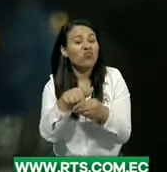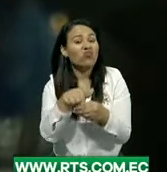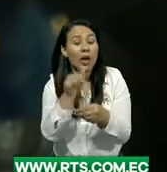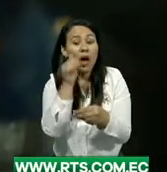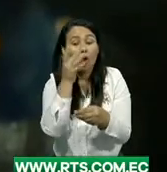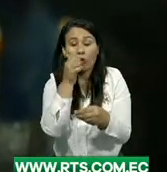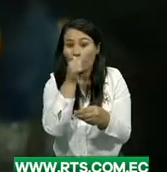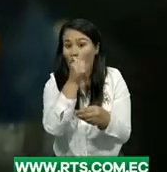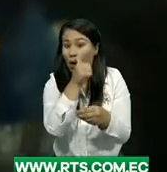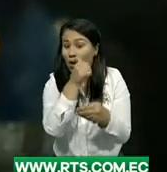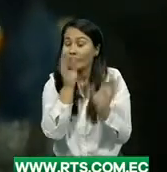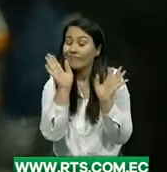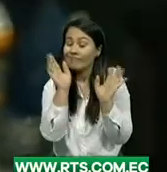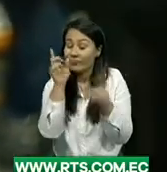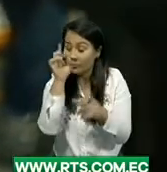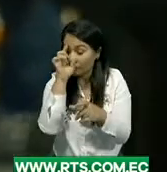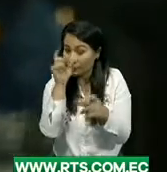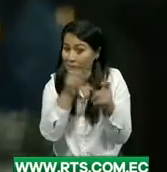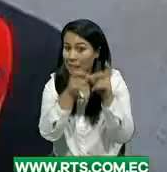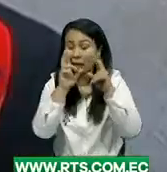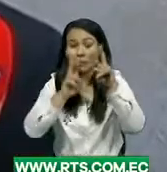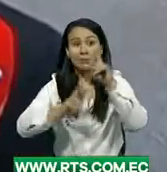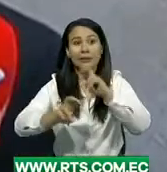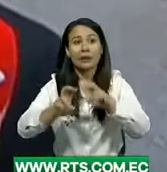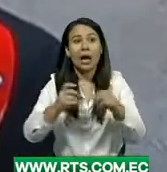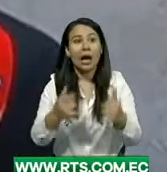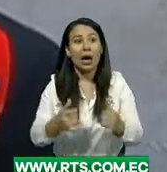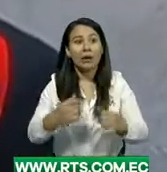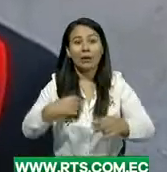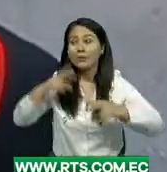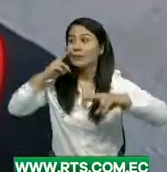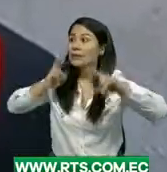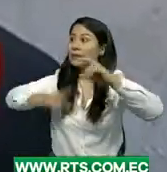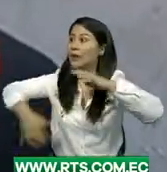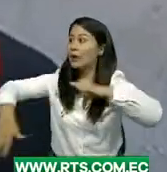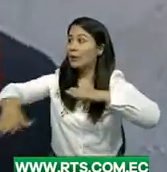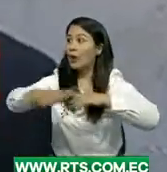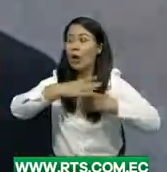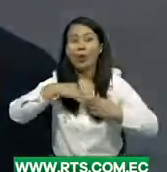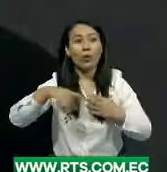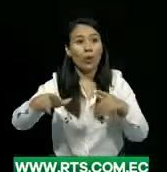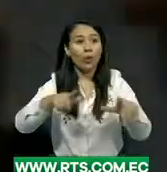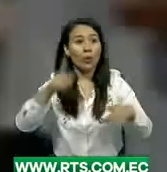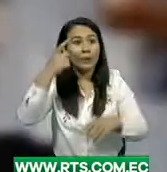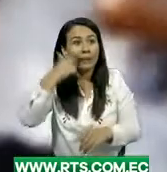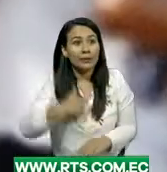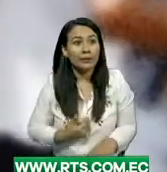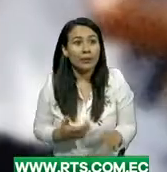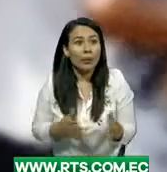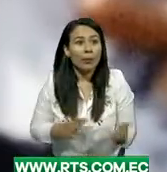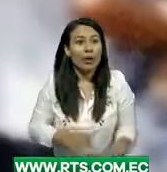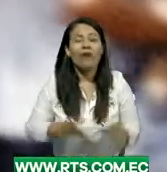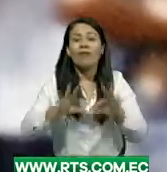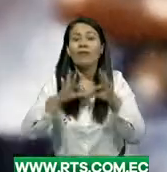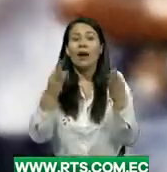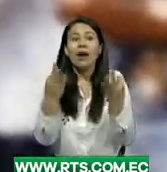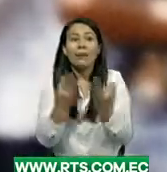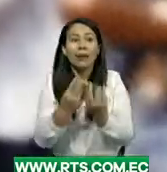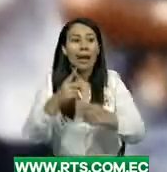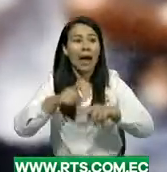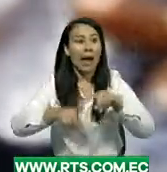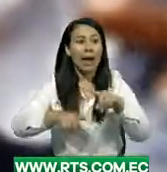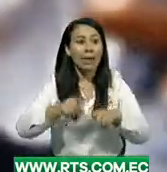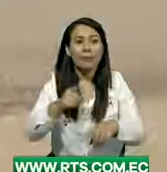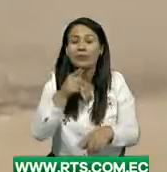fiscalización se ha procedido a explotar el lugar en el domicilio de la persona fallecida familiares y amigos del occiso de nombre es